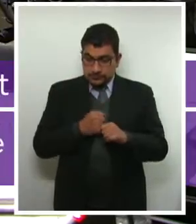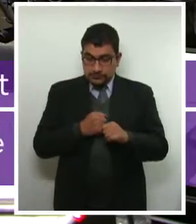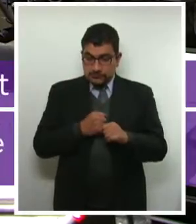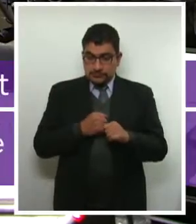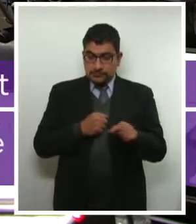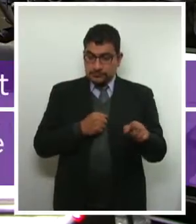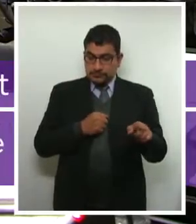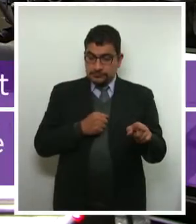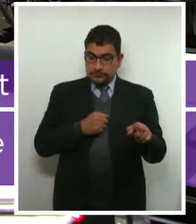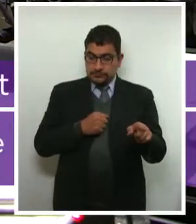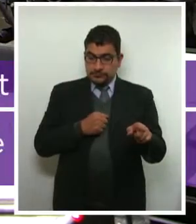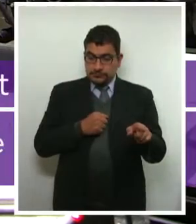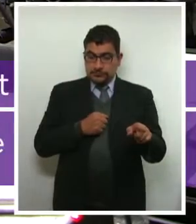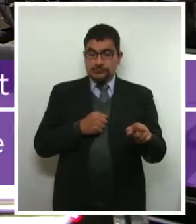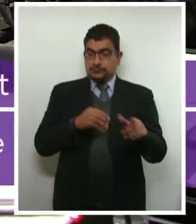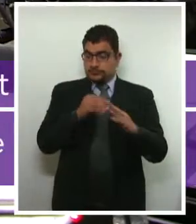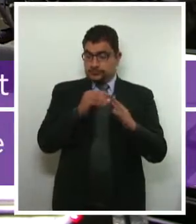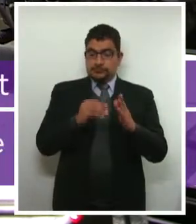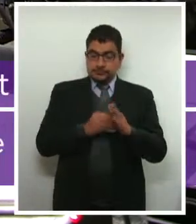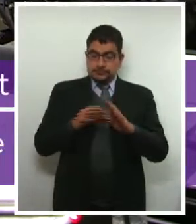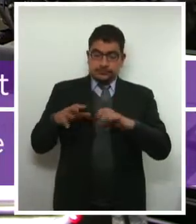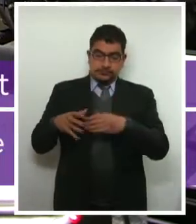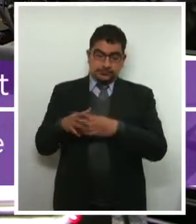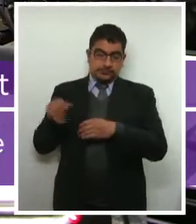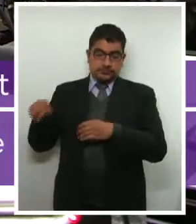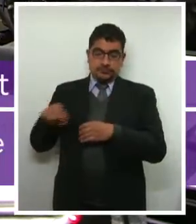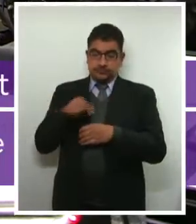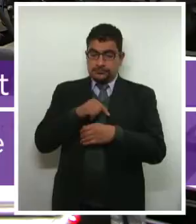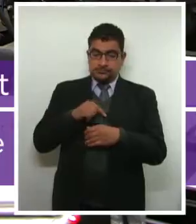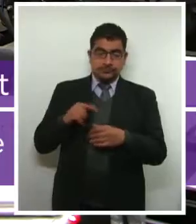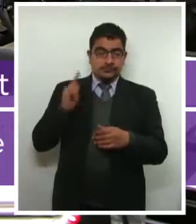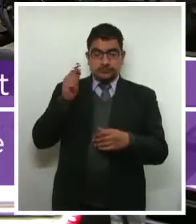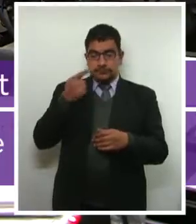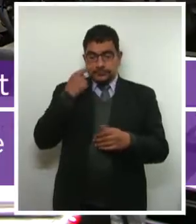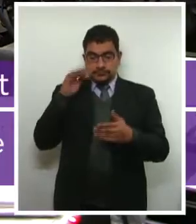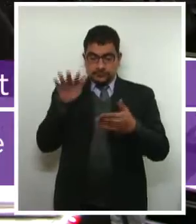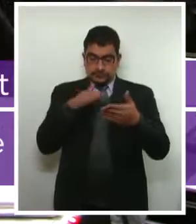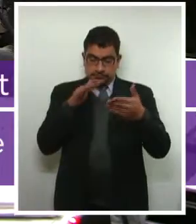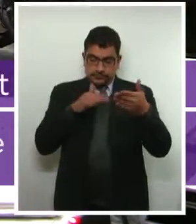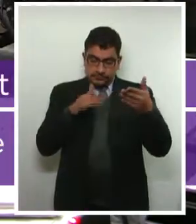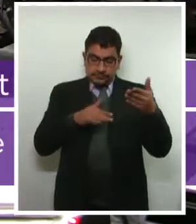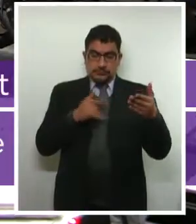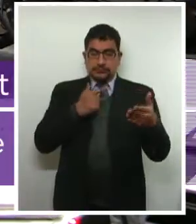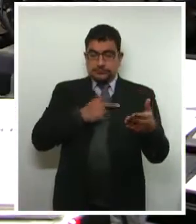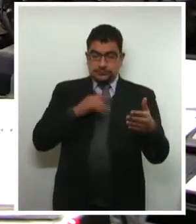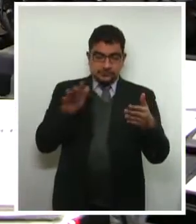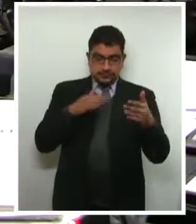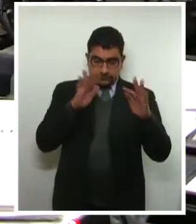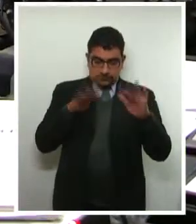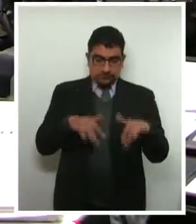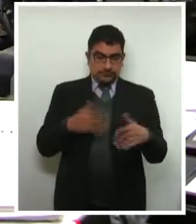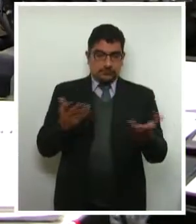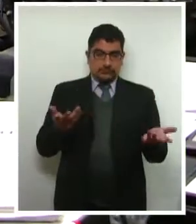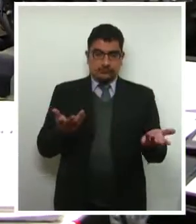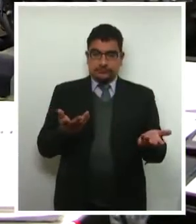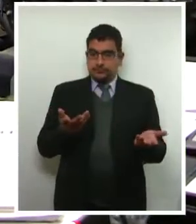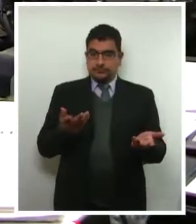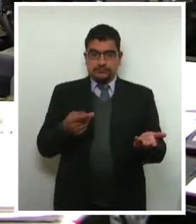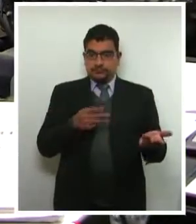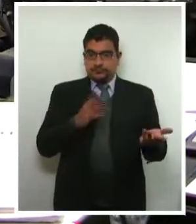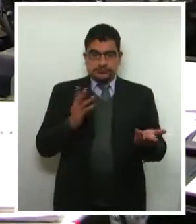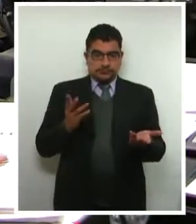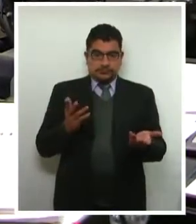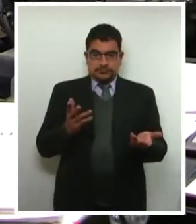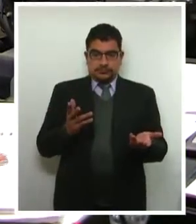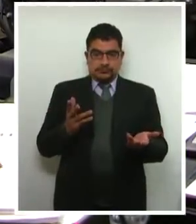años en los órganos autónomos. Me gustaría buscar, pero no, por